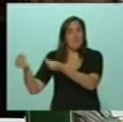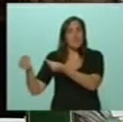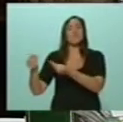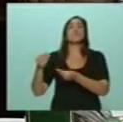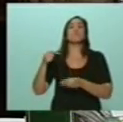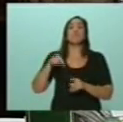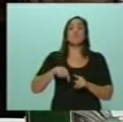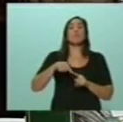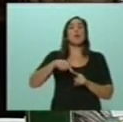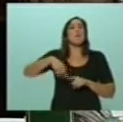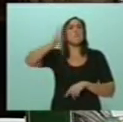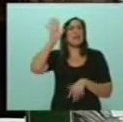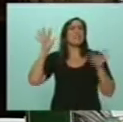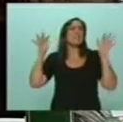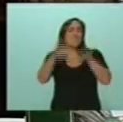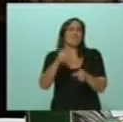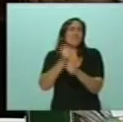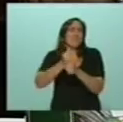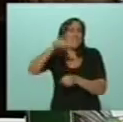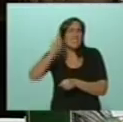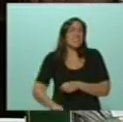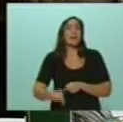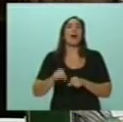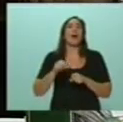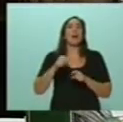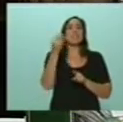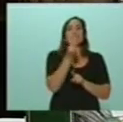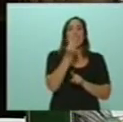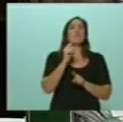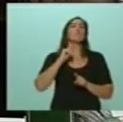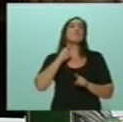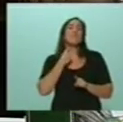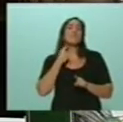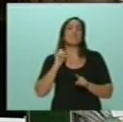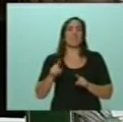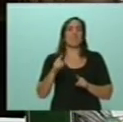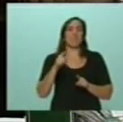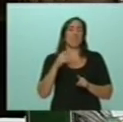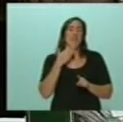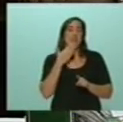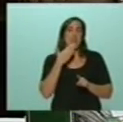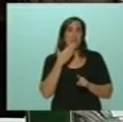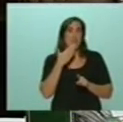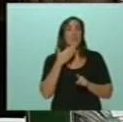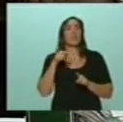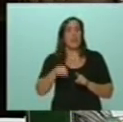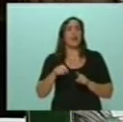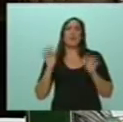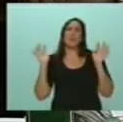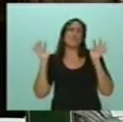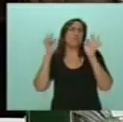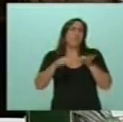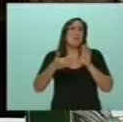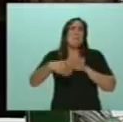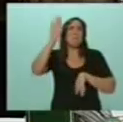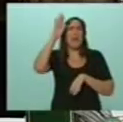operativos y la jornada de mayor participación tuvo lugar el sábado 13 de abril en un gran operativo donde se desplegaron más